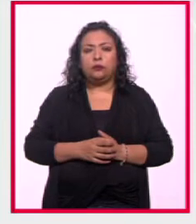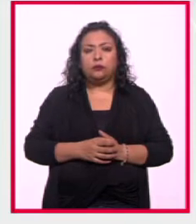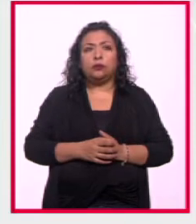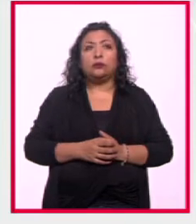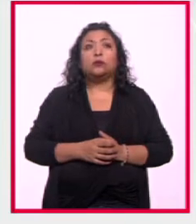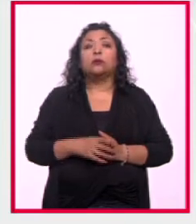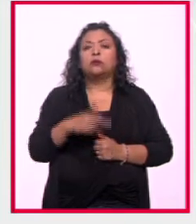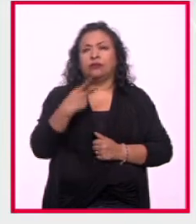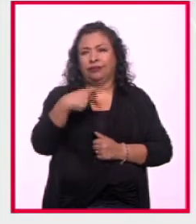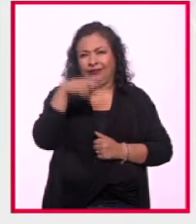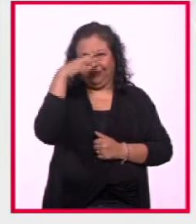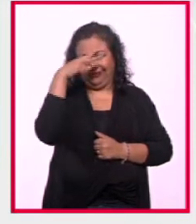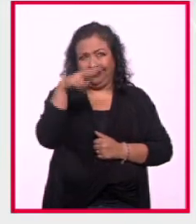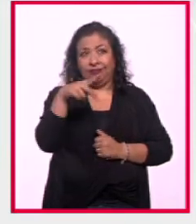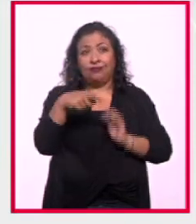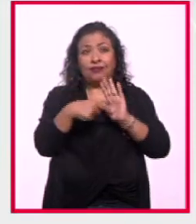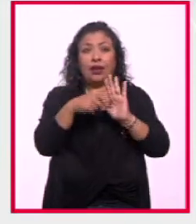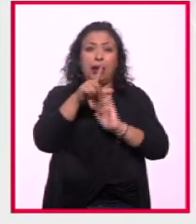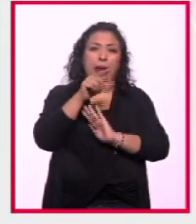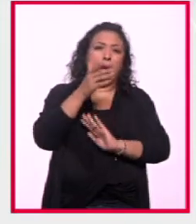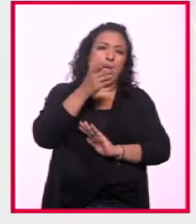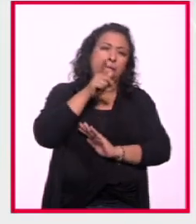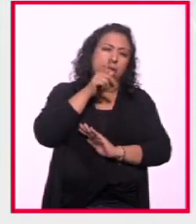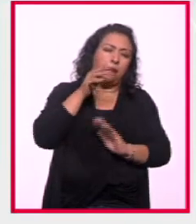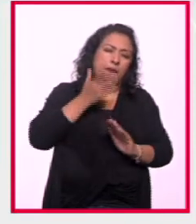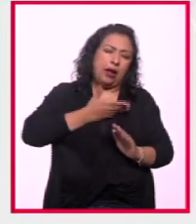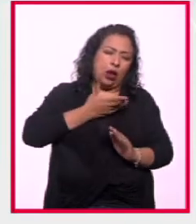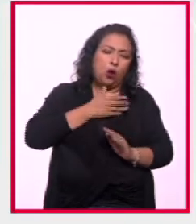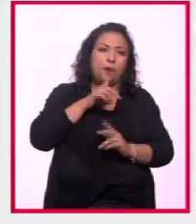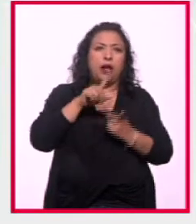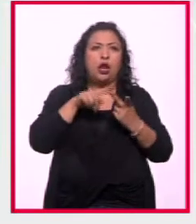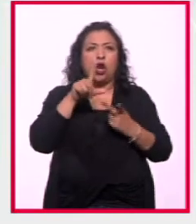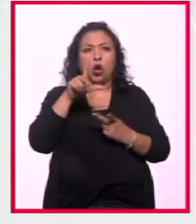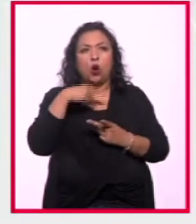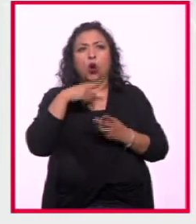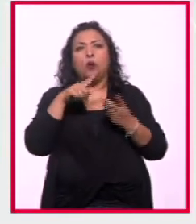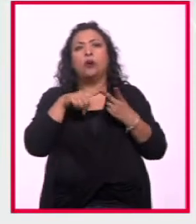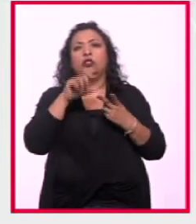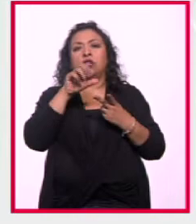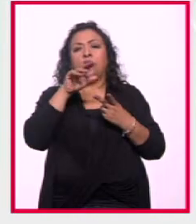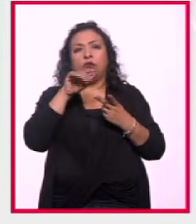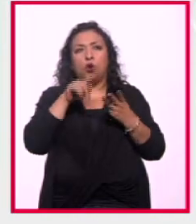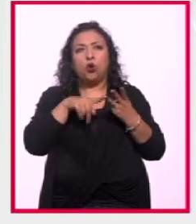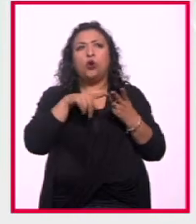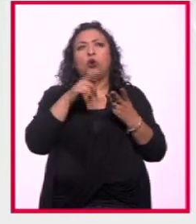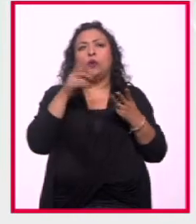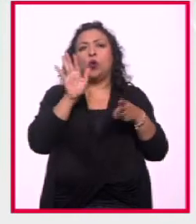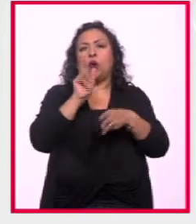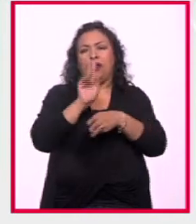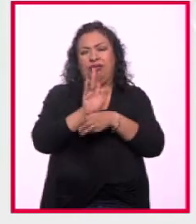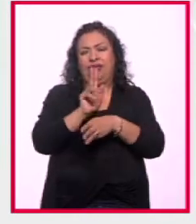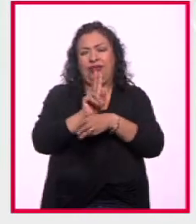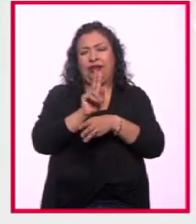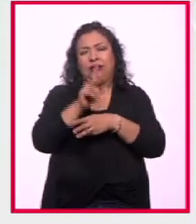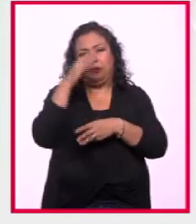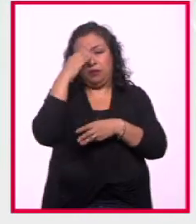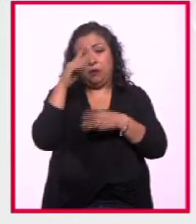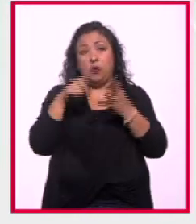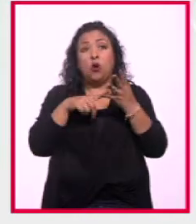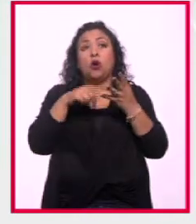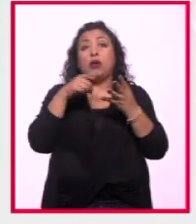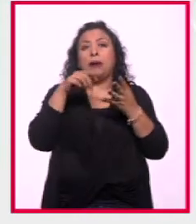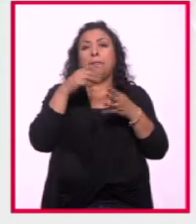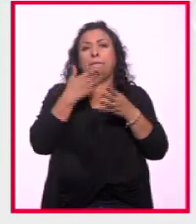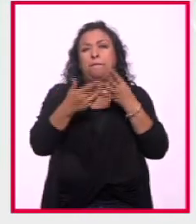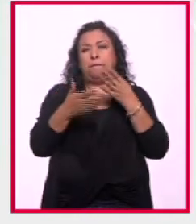por la parte mexicana destaca la paloma y el lobo de carlos lenin actor un bello yo ágil guardianes de la memoria de marcel a arteaga y mano